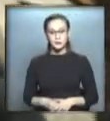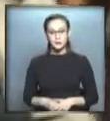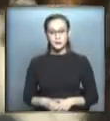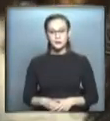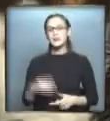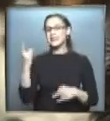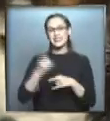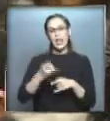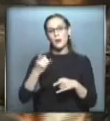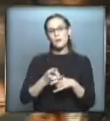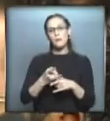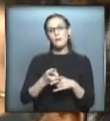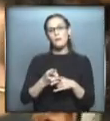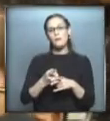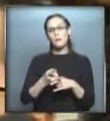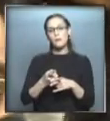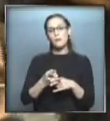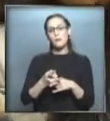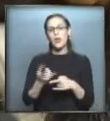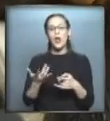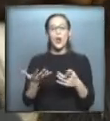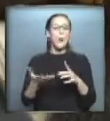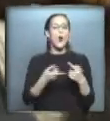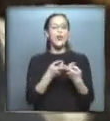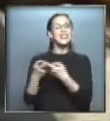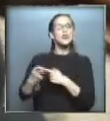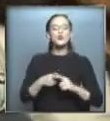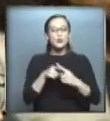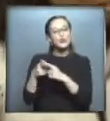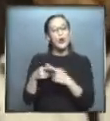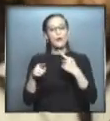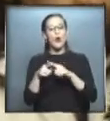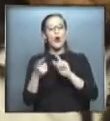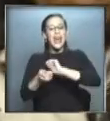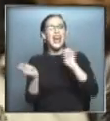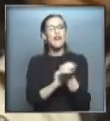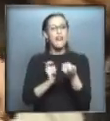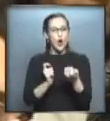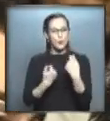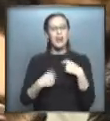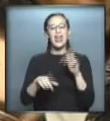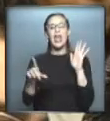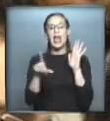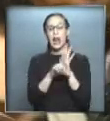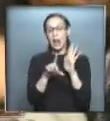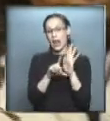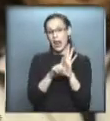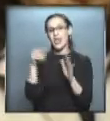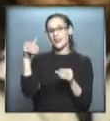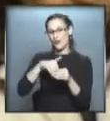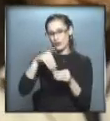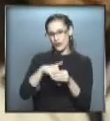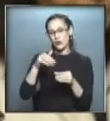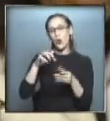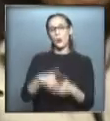otros países, hemos tomado eso cuando se discutió la reforma para la ley electoral para incluir